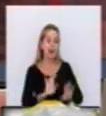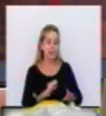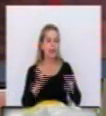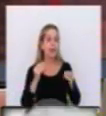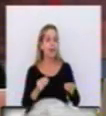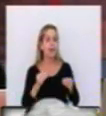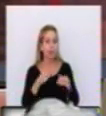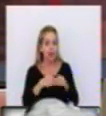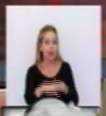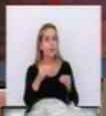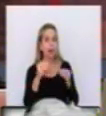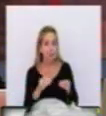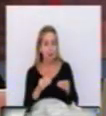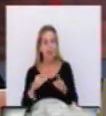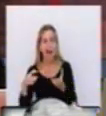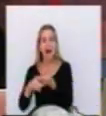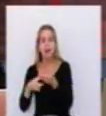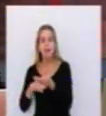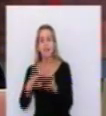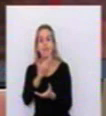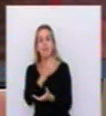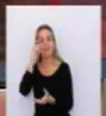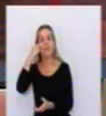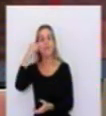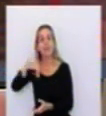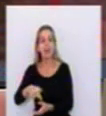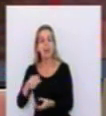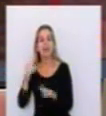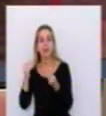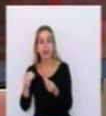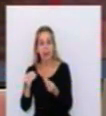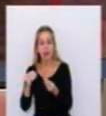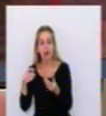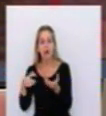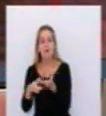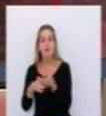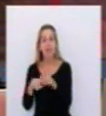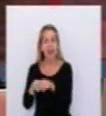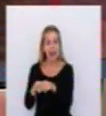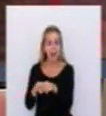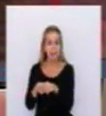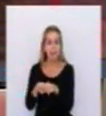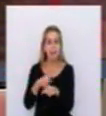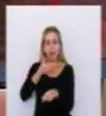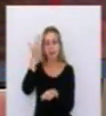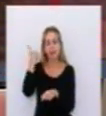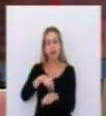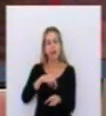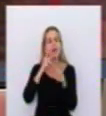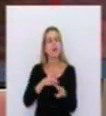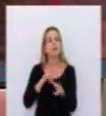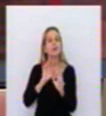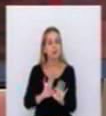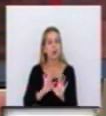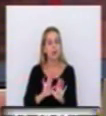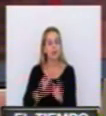que no es vinculante, pero hace rato lo venimos diciendo, Fein viene encaminando la causa en torno al suicidio de